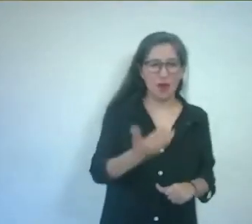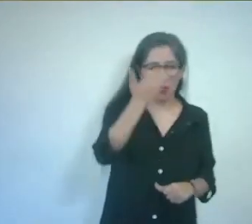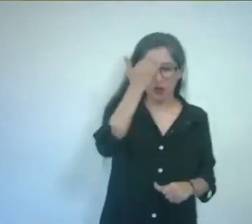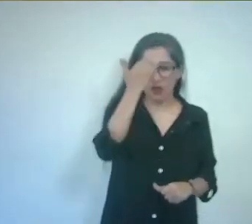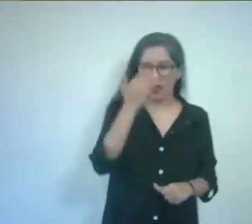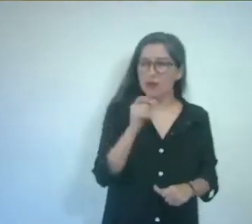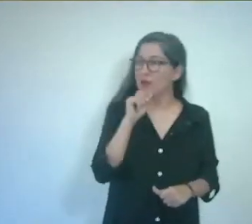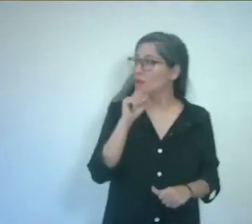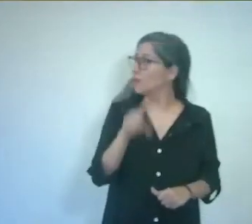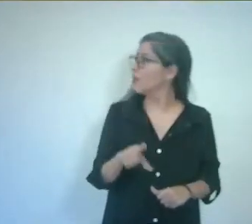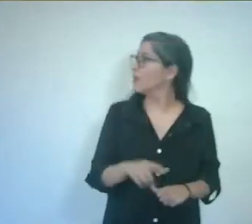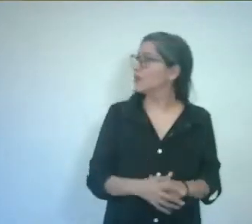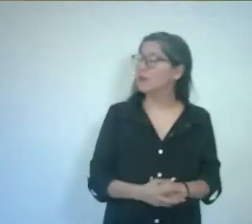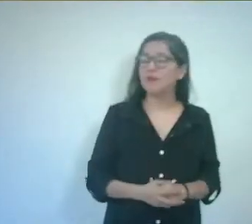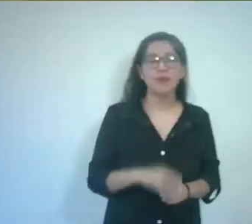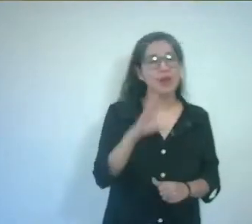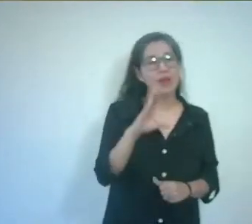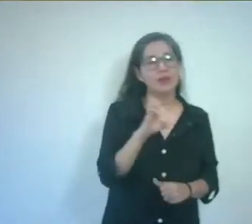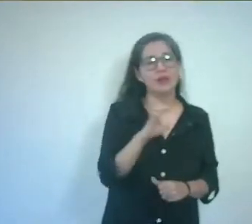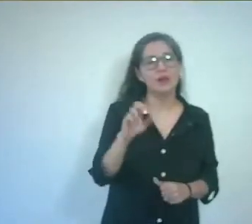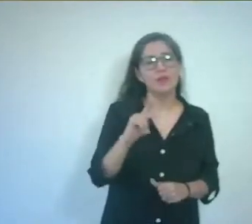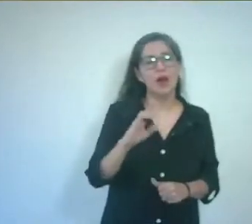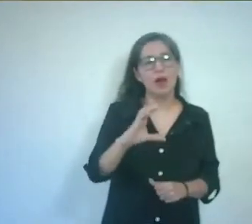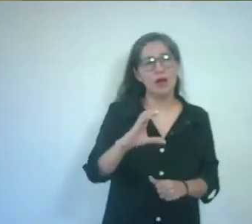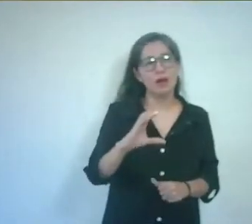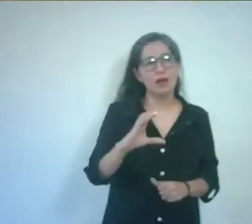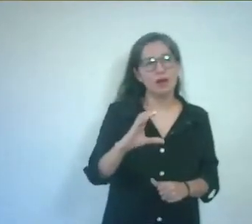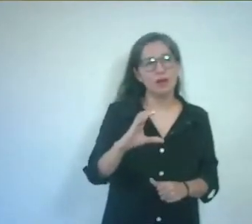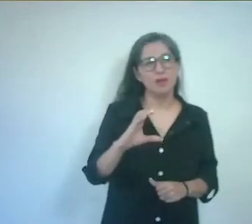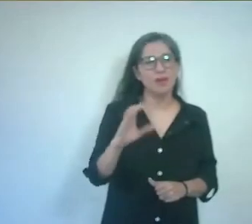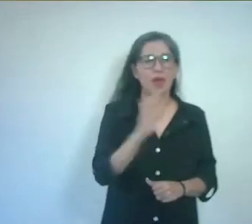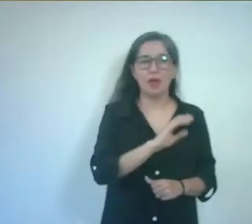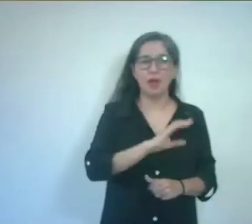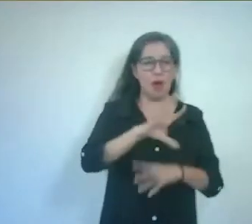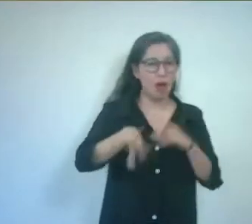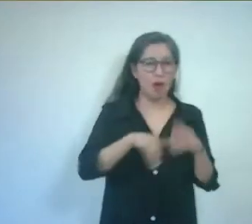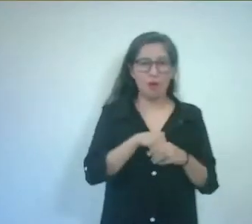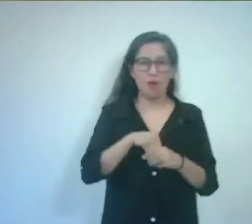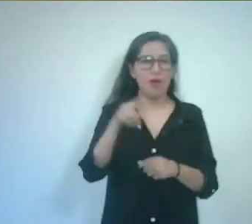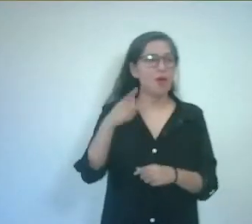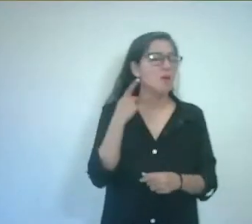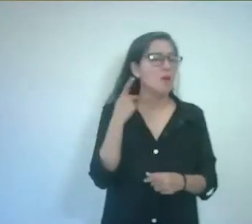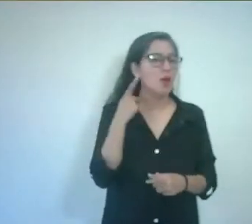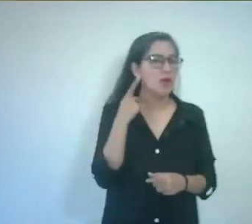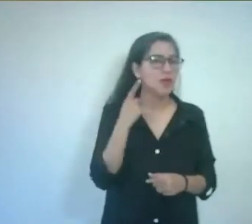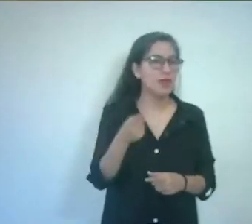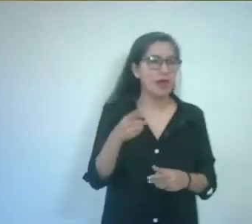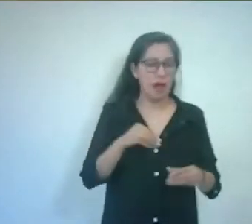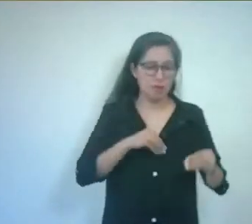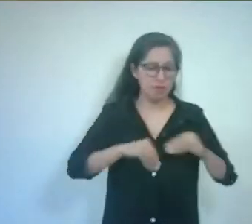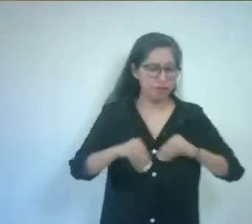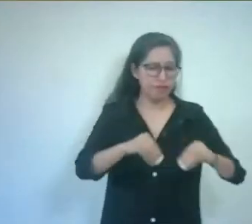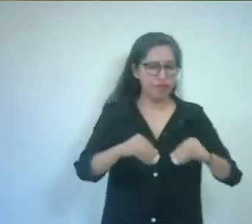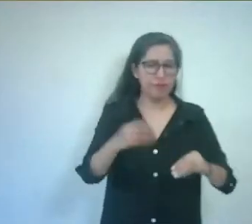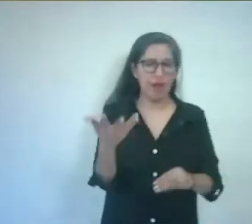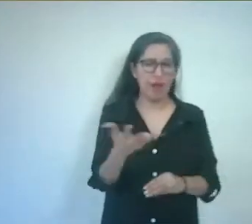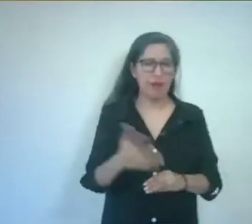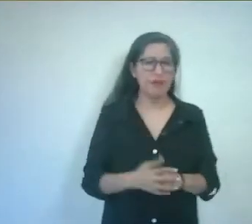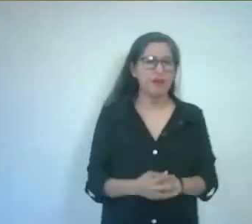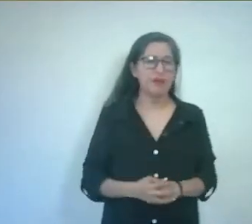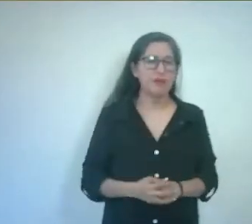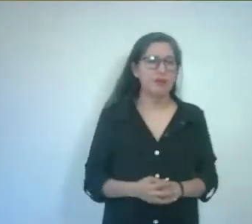también aquí en el CEPAC, con todas las políticas de inclusiones que hemos generado, que también nos